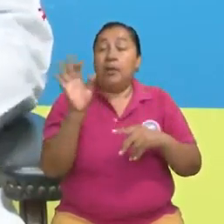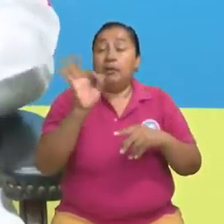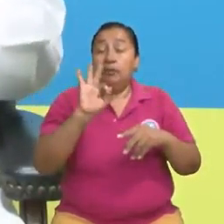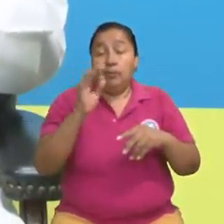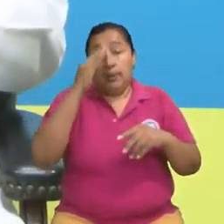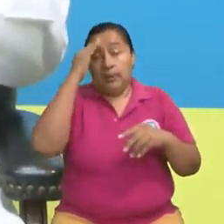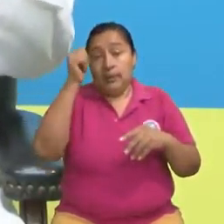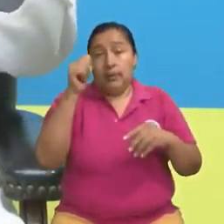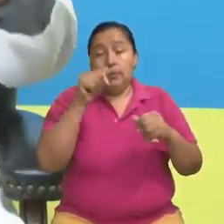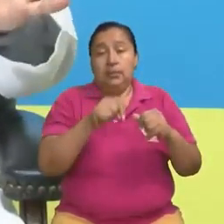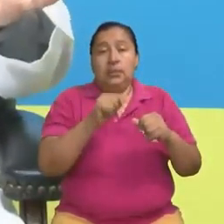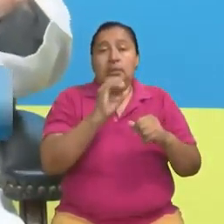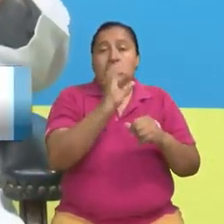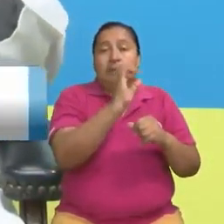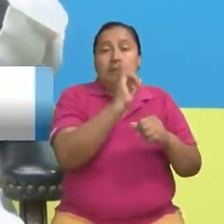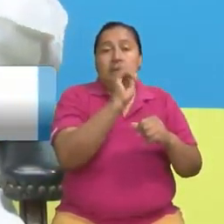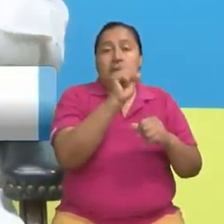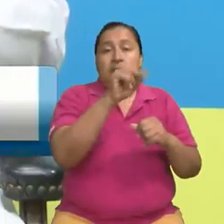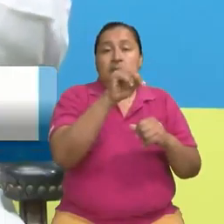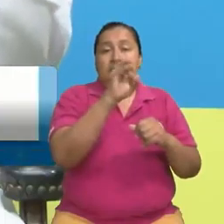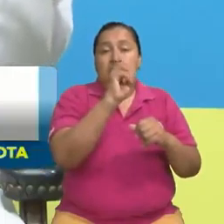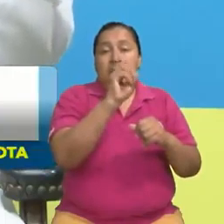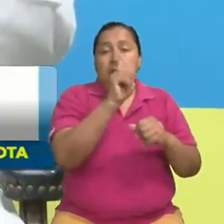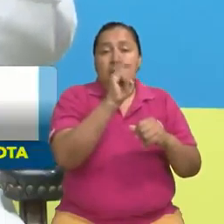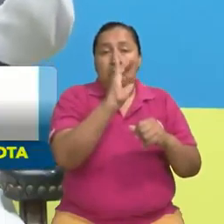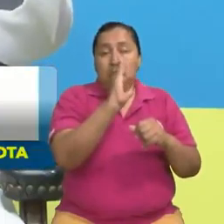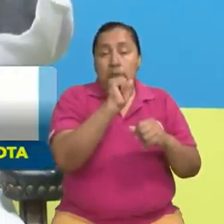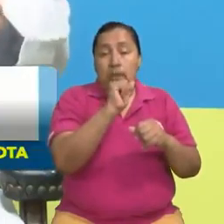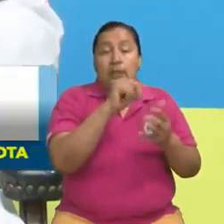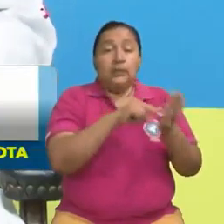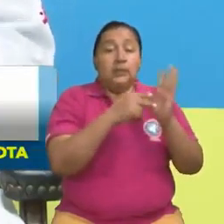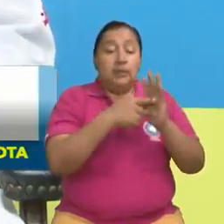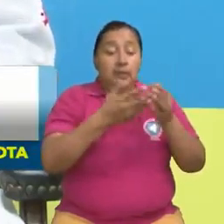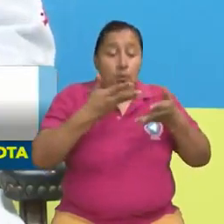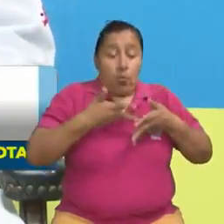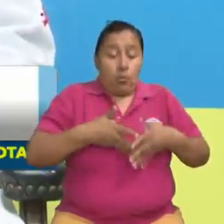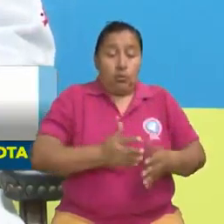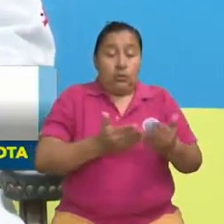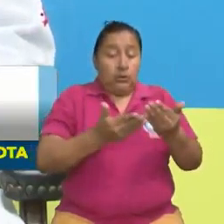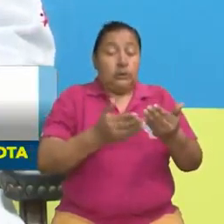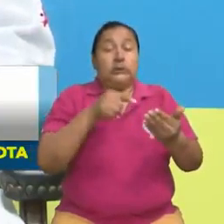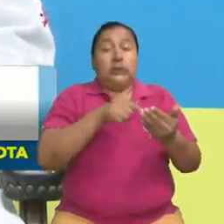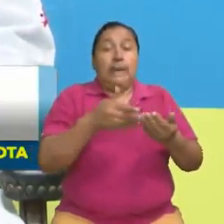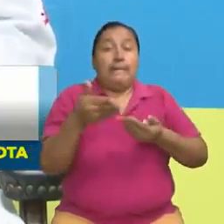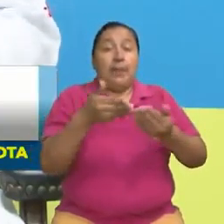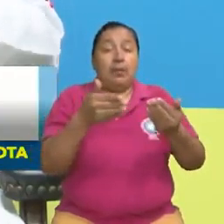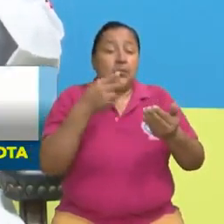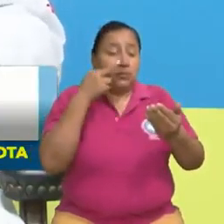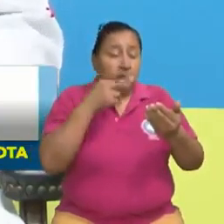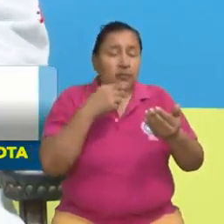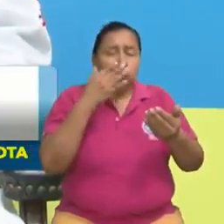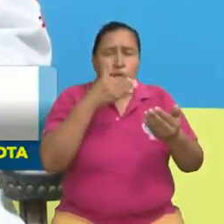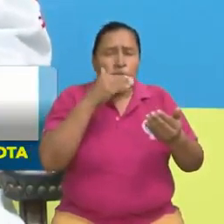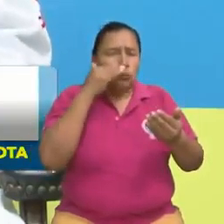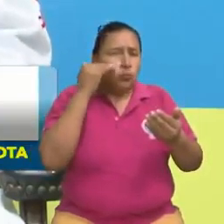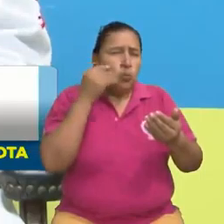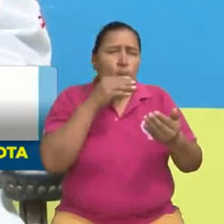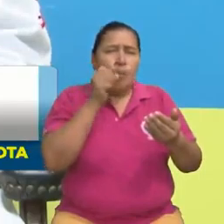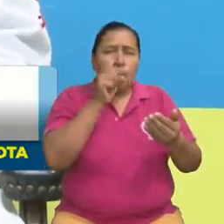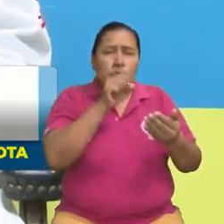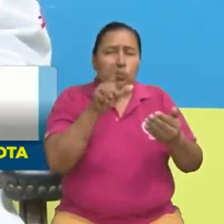son cianóticas, que son los que cuando, desde que nacen, son aquellos bebés que se ven una coloración azul en su